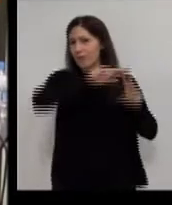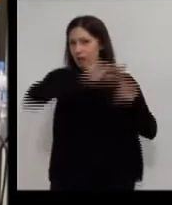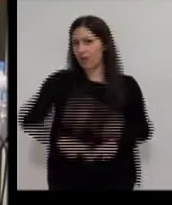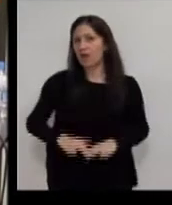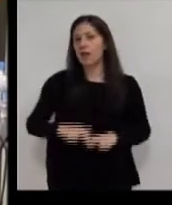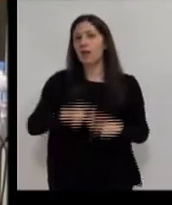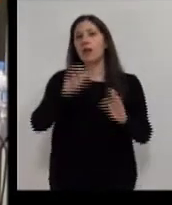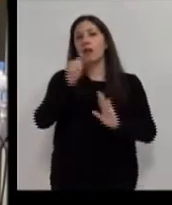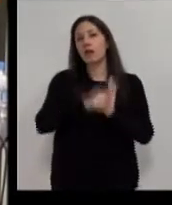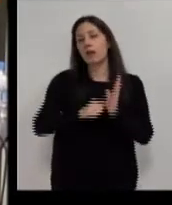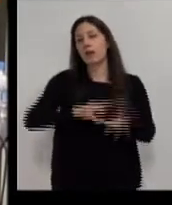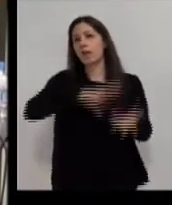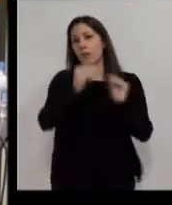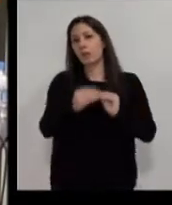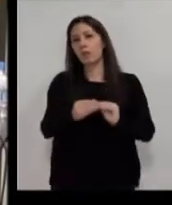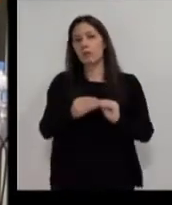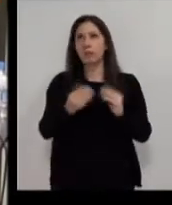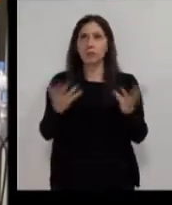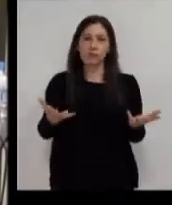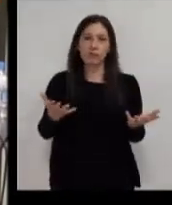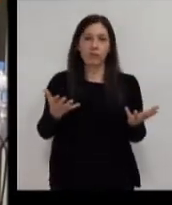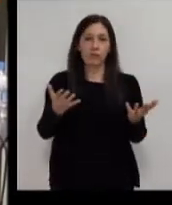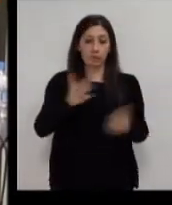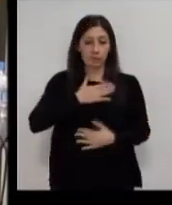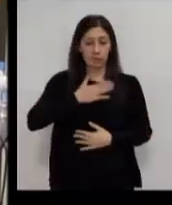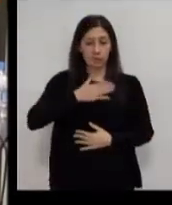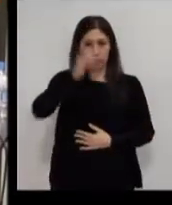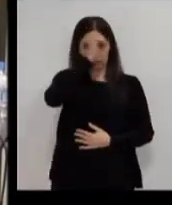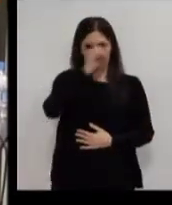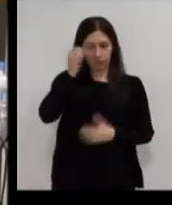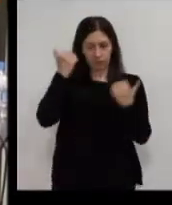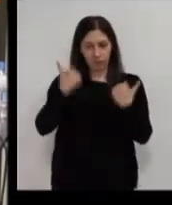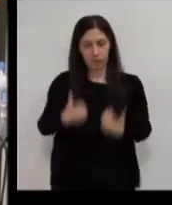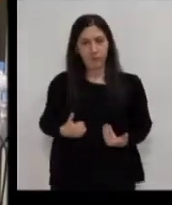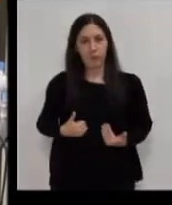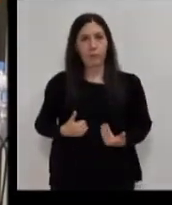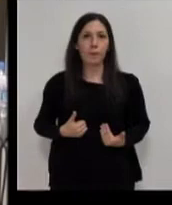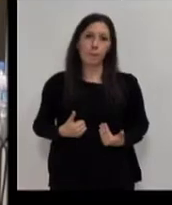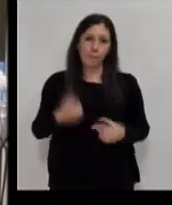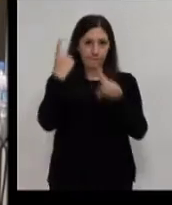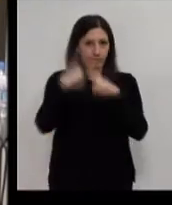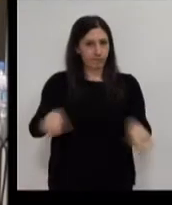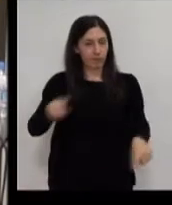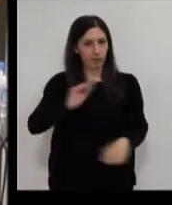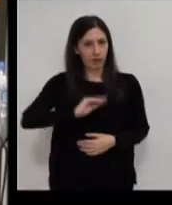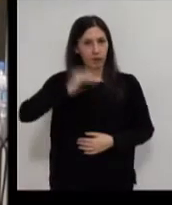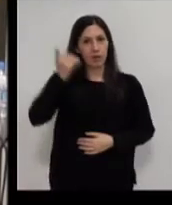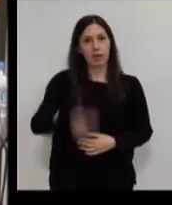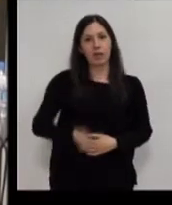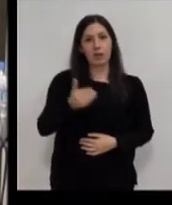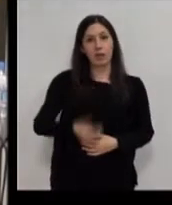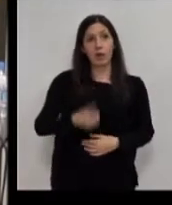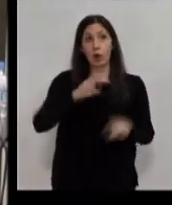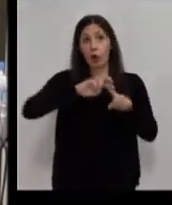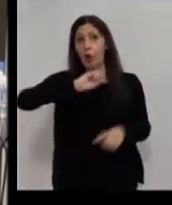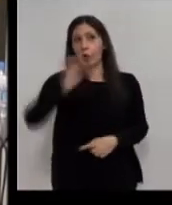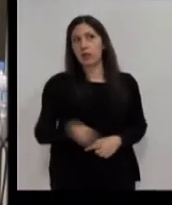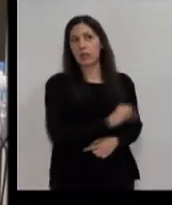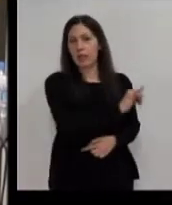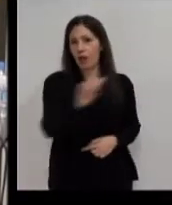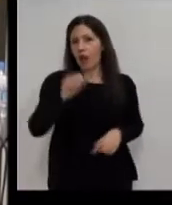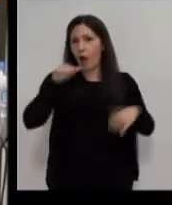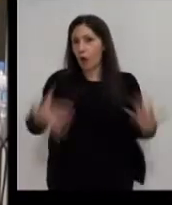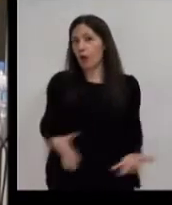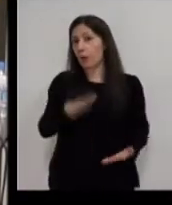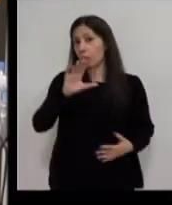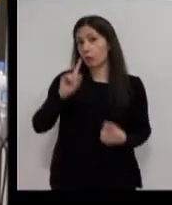analizado. Esta aplicación tiene desde mi punto de vista, unas diferencias sustanciales